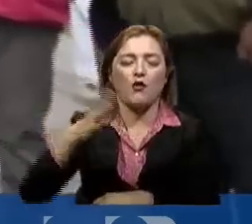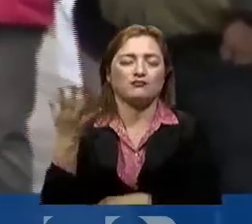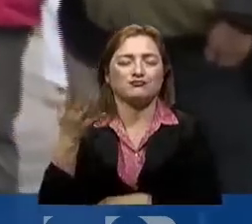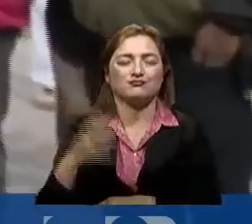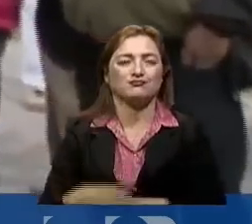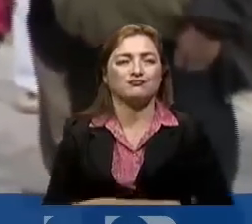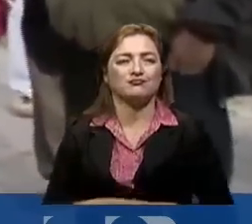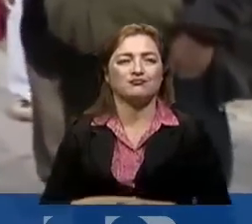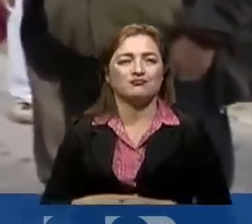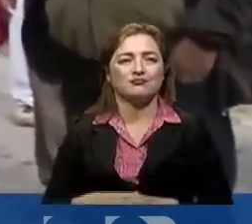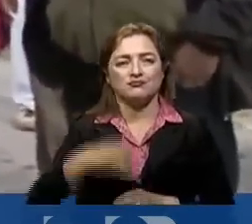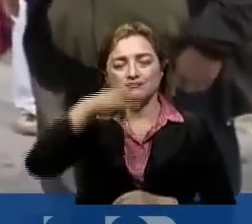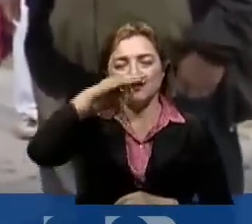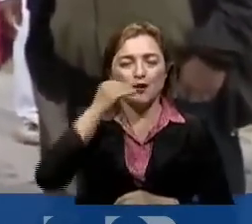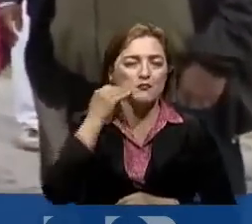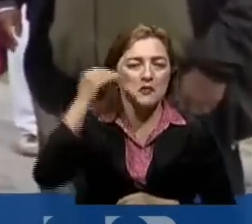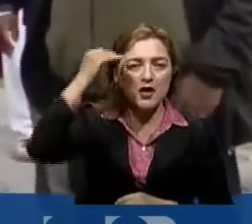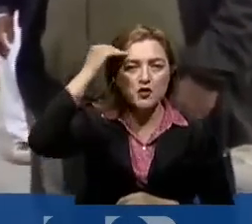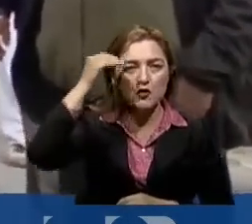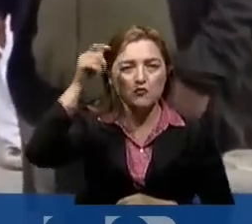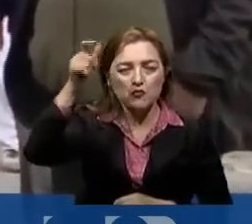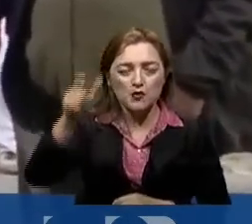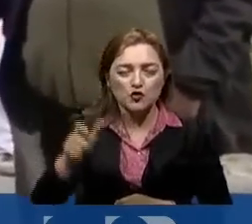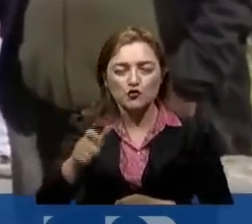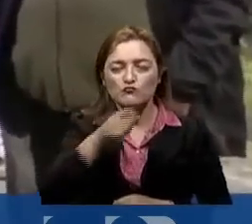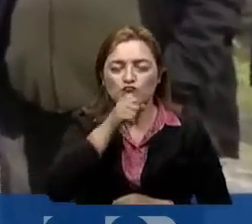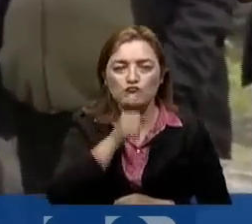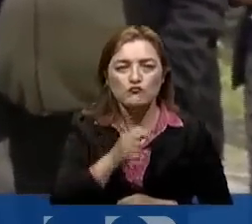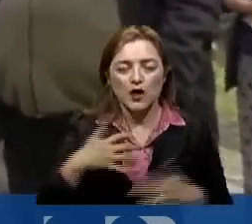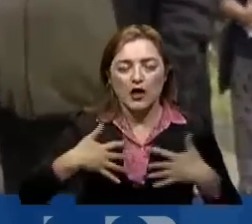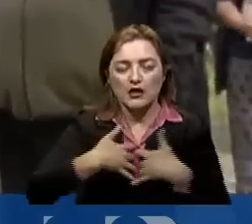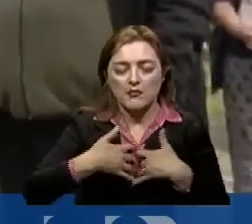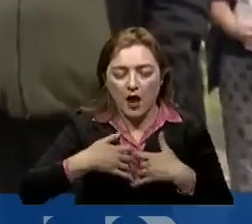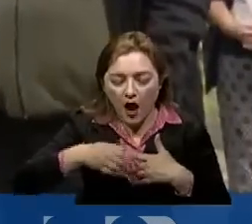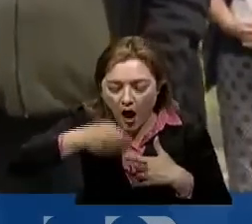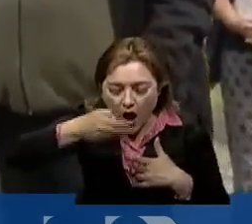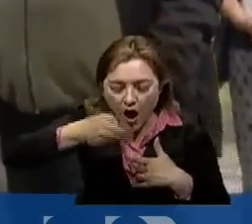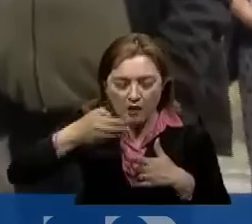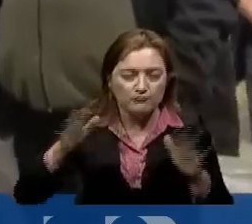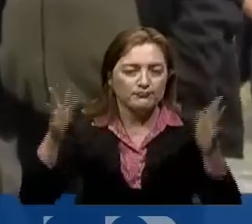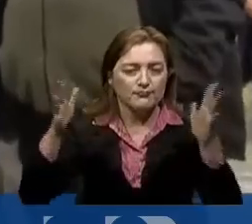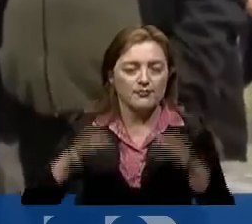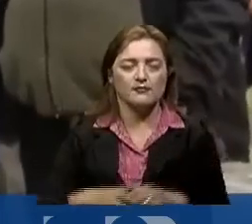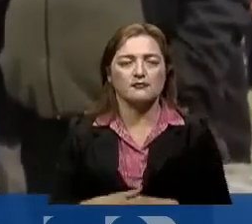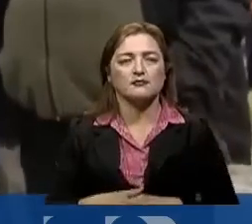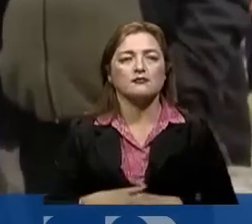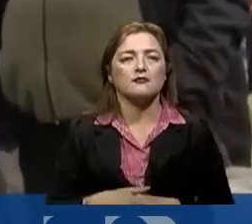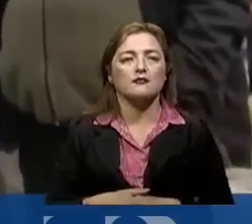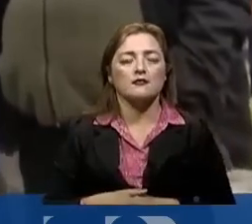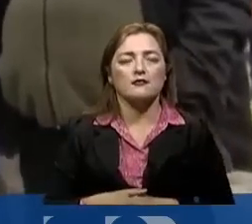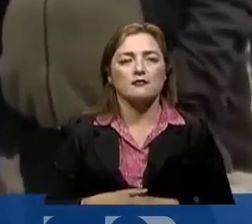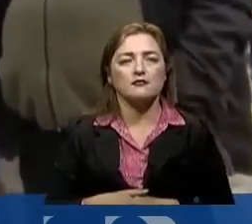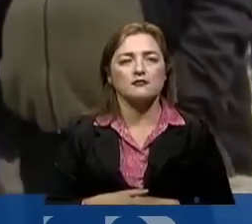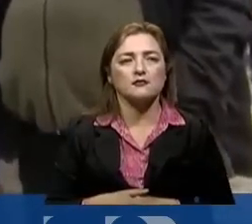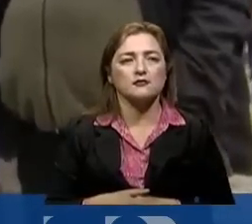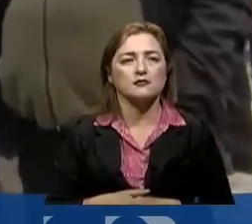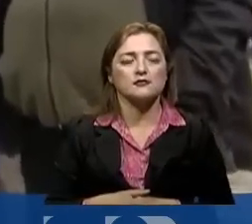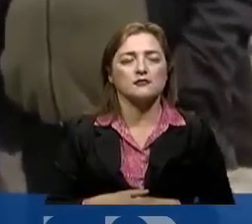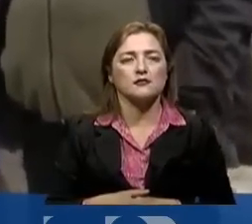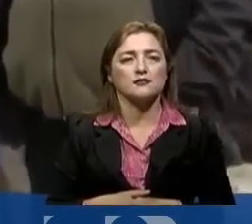sin agua. Aquí hay niños, hay personas de la tercera edad, ni siquiera los animalitos tienen agua para tomar. Por favor, es